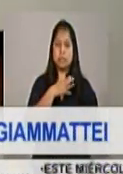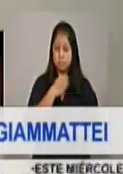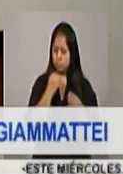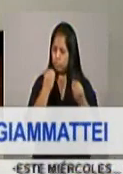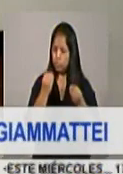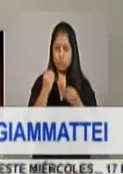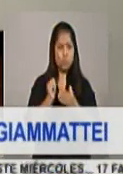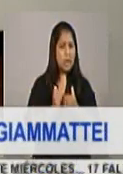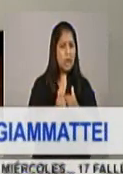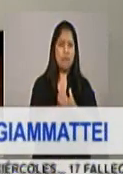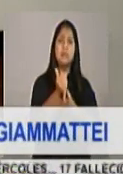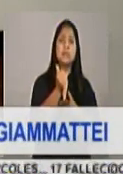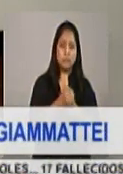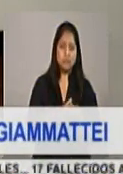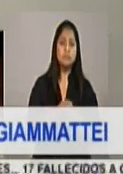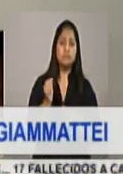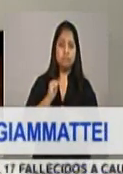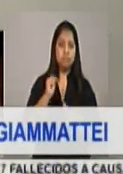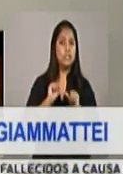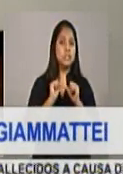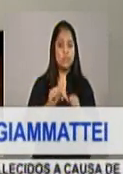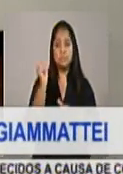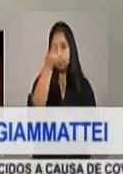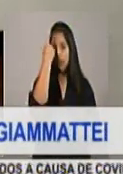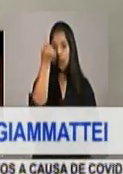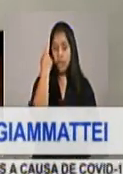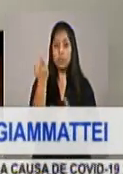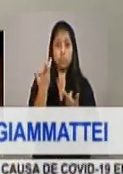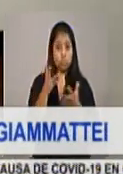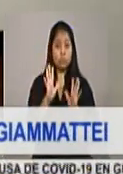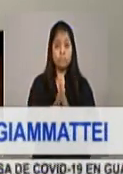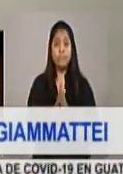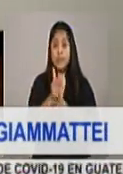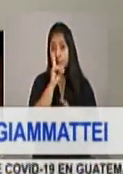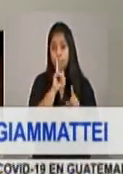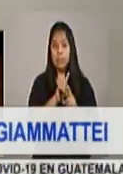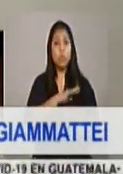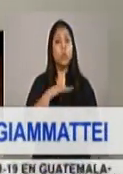trabajando. Los ministros están realmente